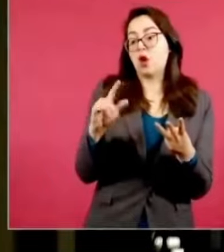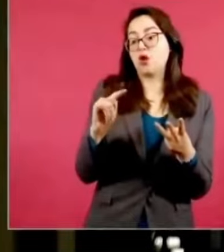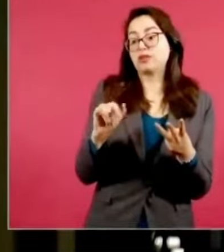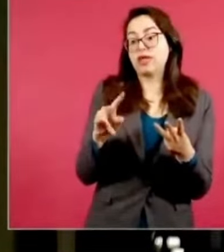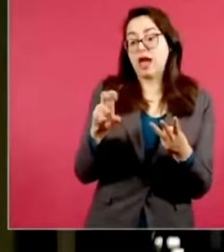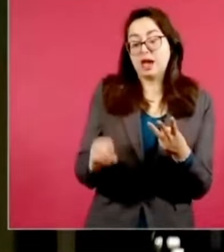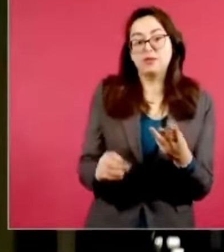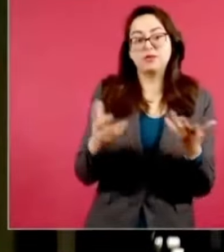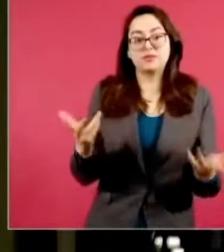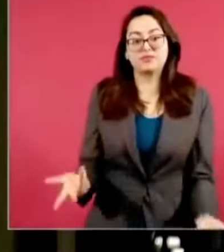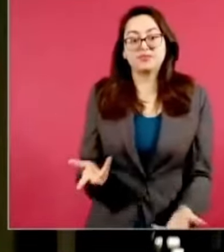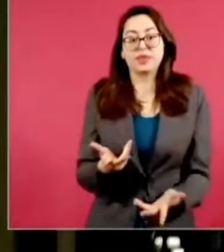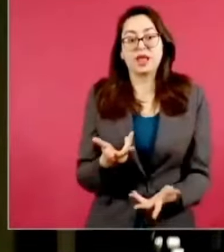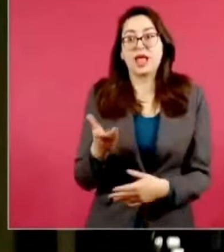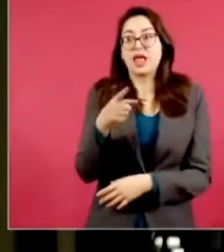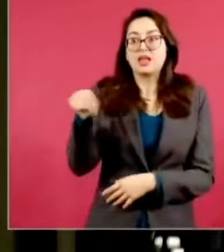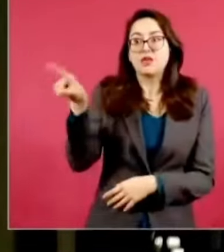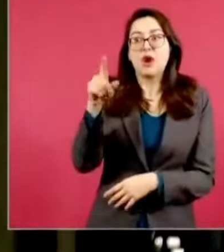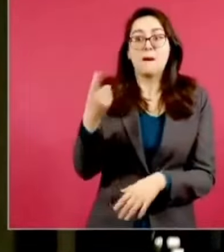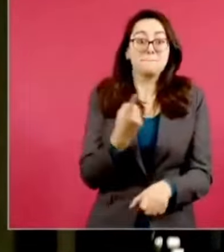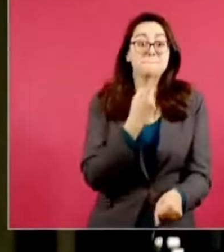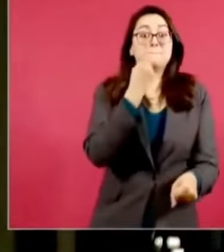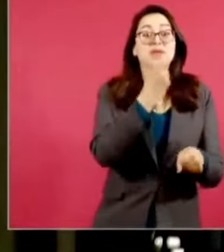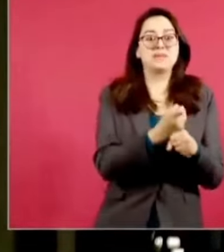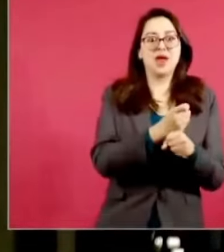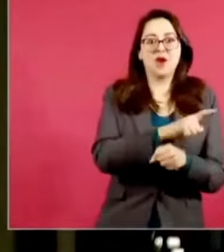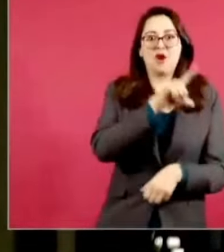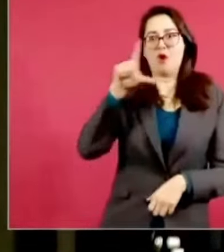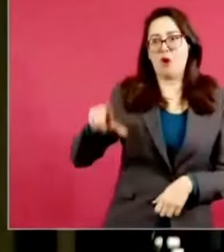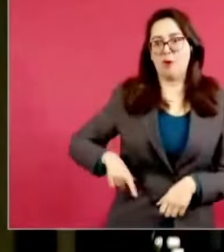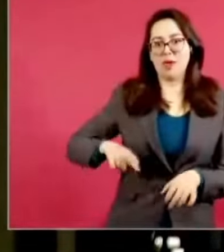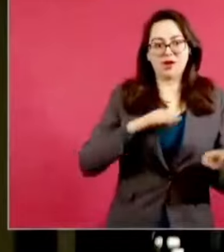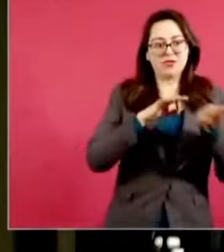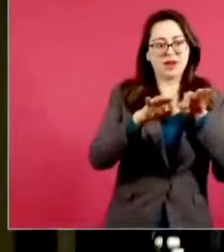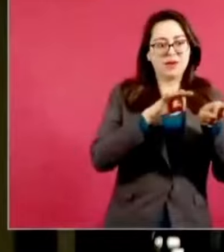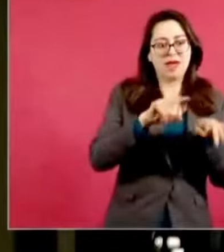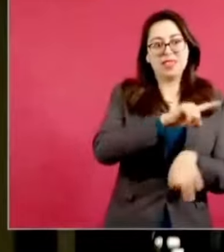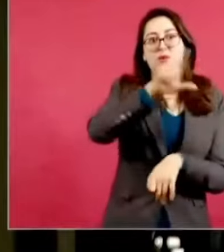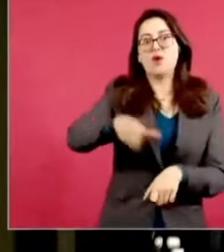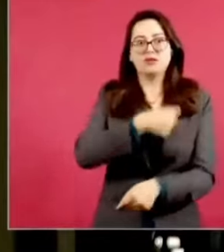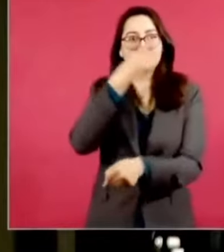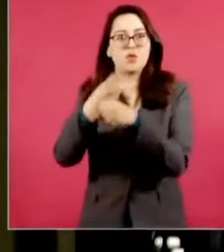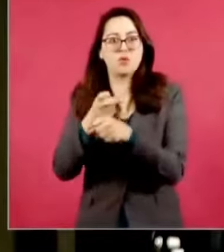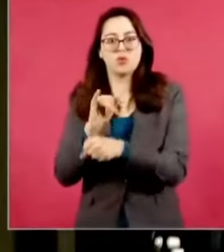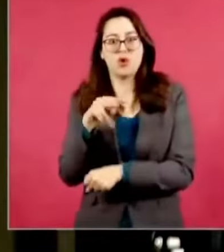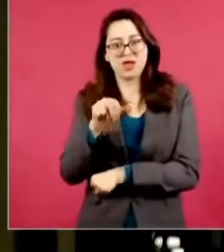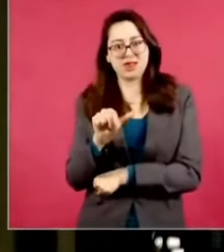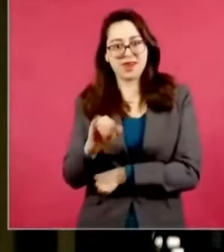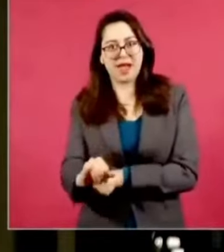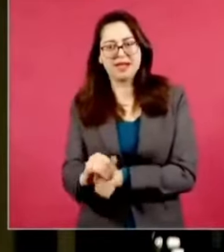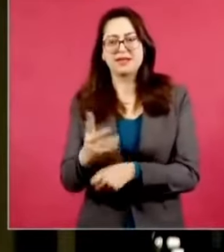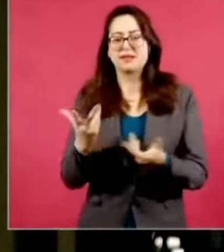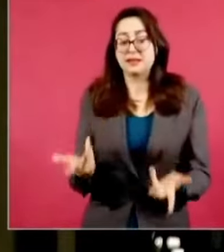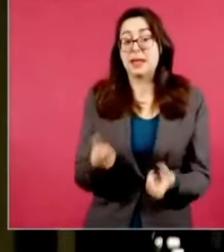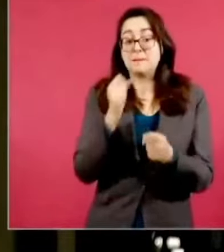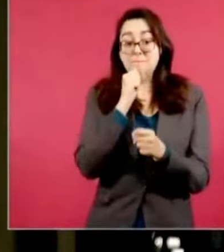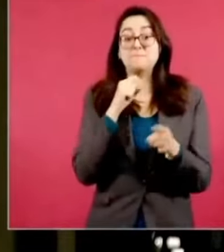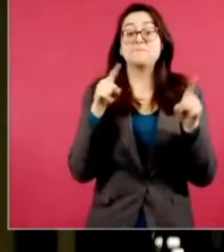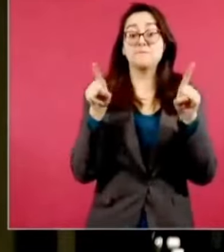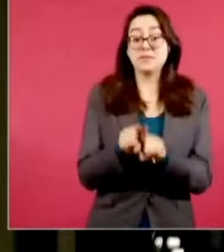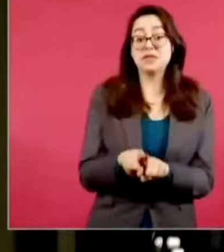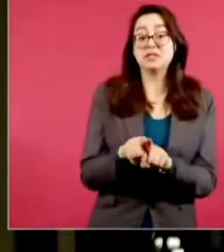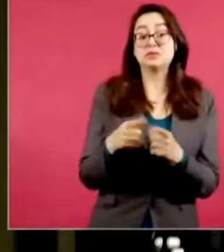Presa, que fue de hecho el que creó la ley de transparencia de Vicente Fox en ese momento. Un caso muy polémico con Felipe Calderón fue